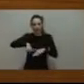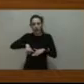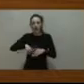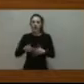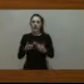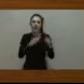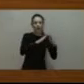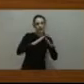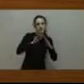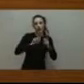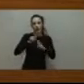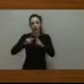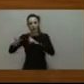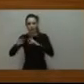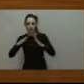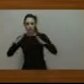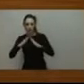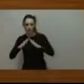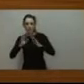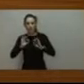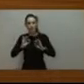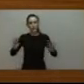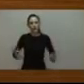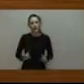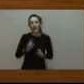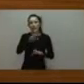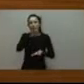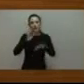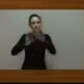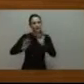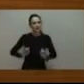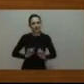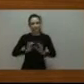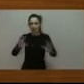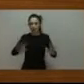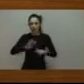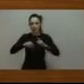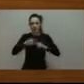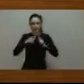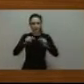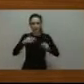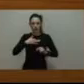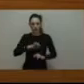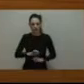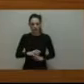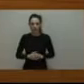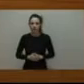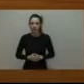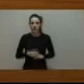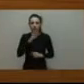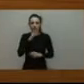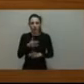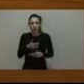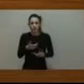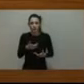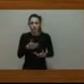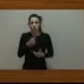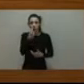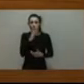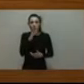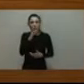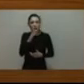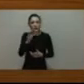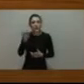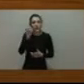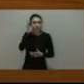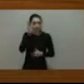domicilio. Pero libertad absoluta de elección por parte de las familias asturianas. Por un argumento que pueda parecer ideológico,